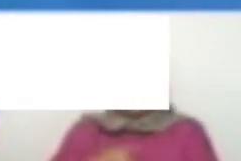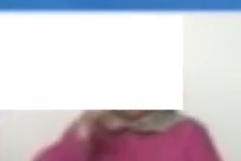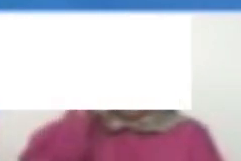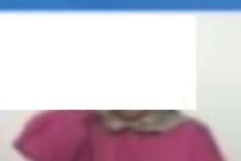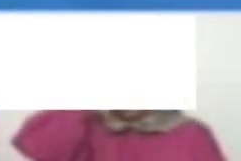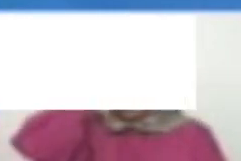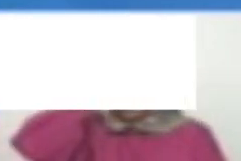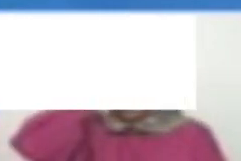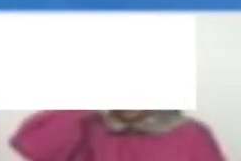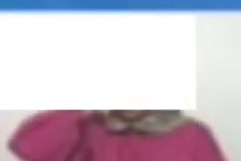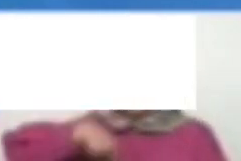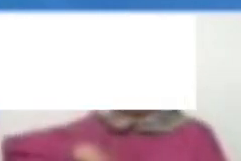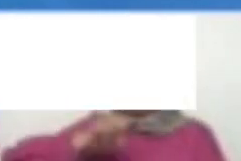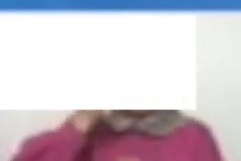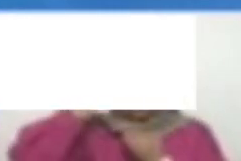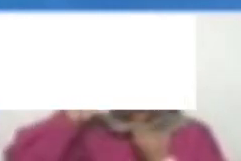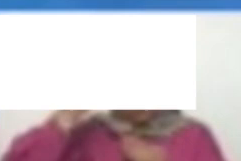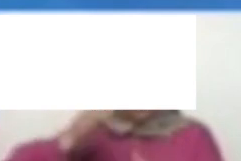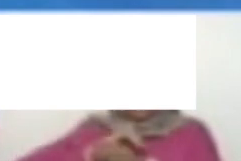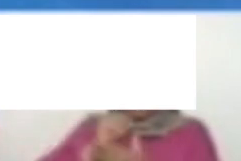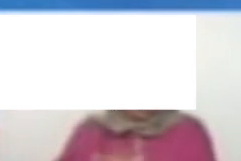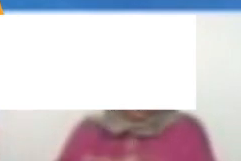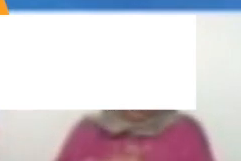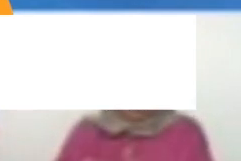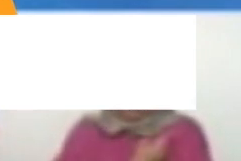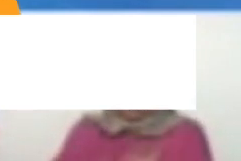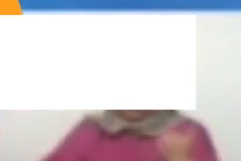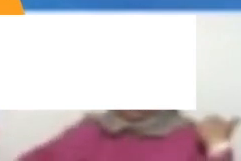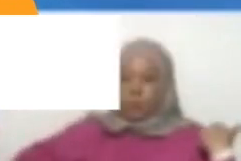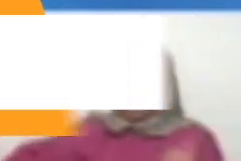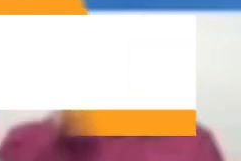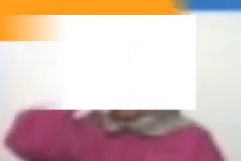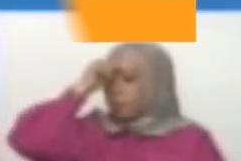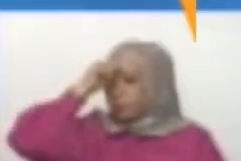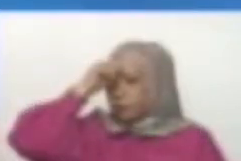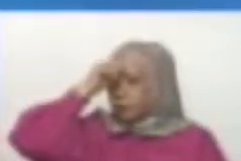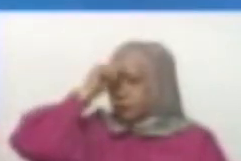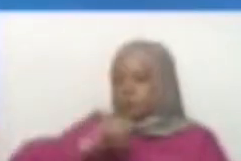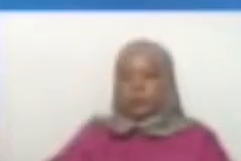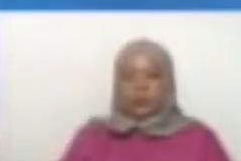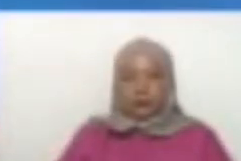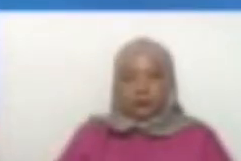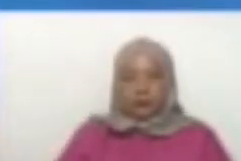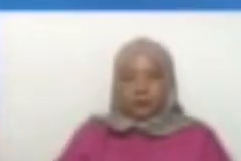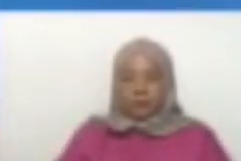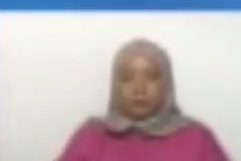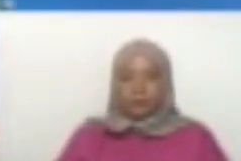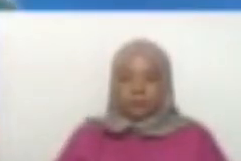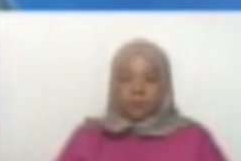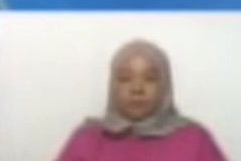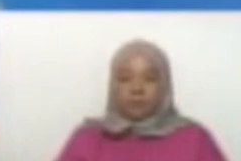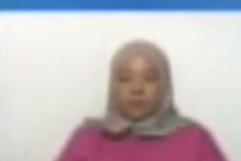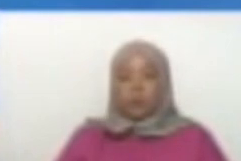Turquía. Desde aquí le envío un saludo a mi hermano, compañero, presidente Erdogan,